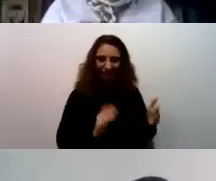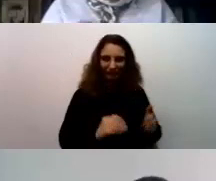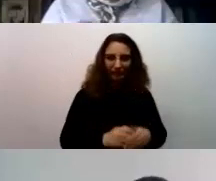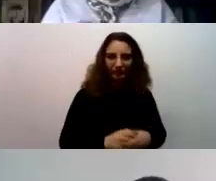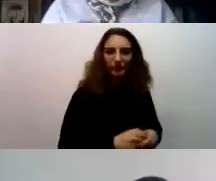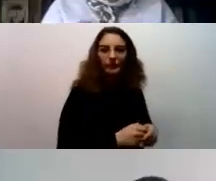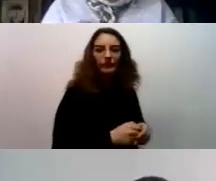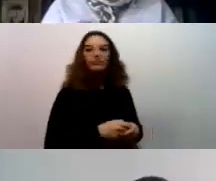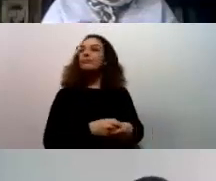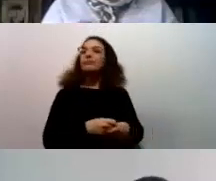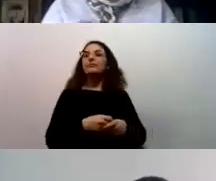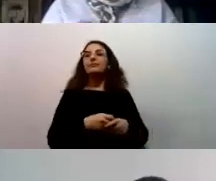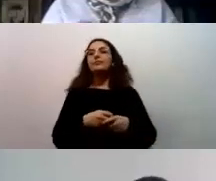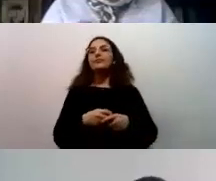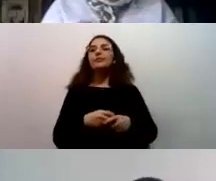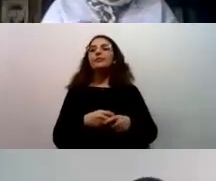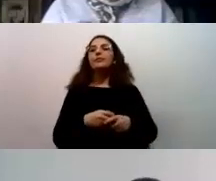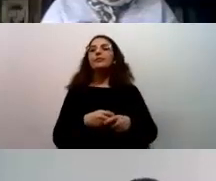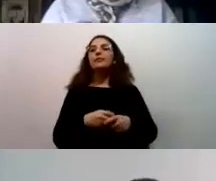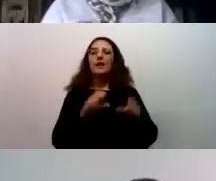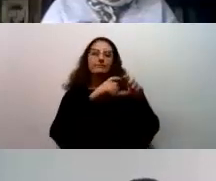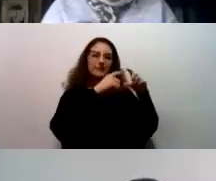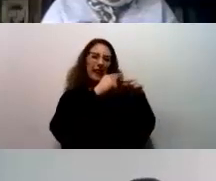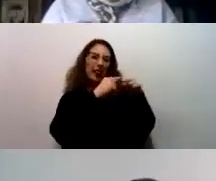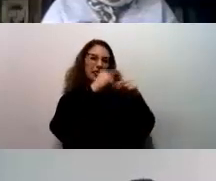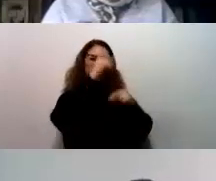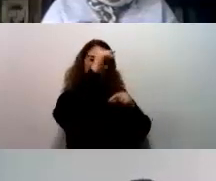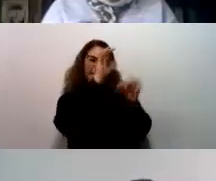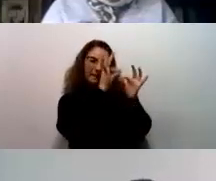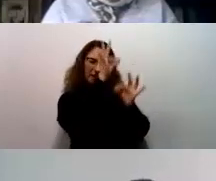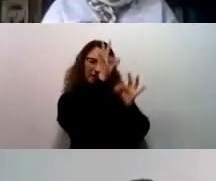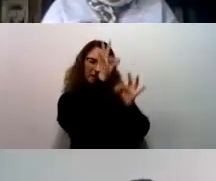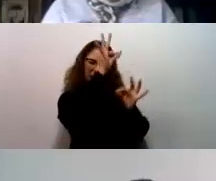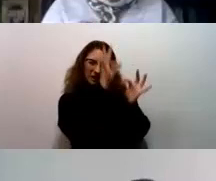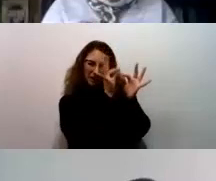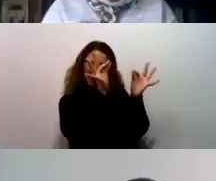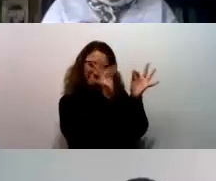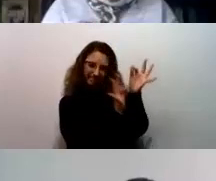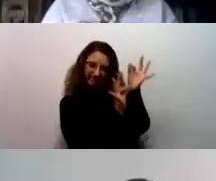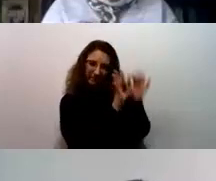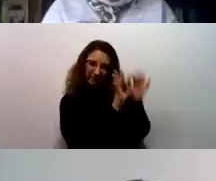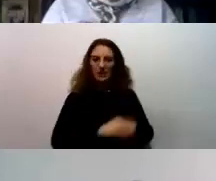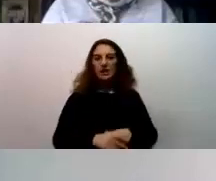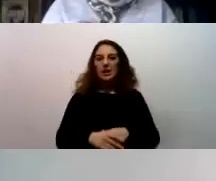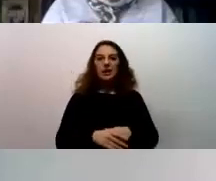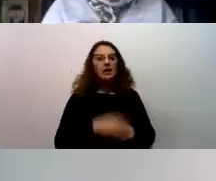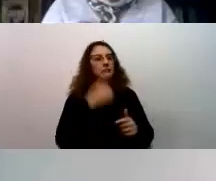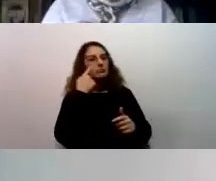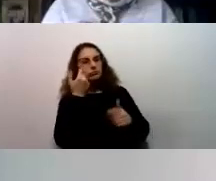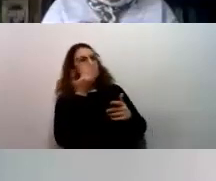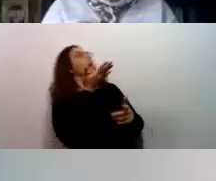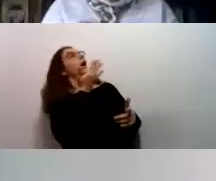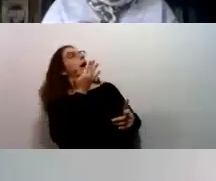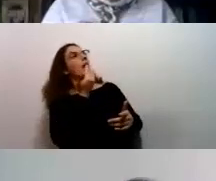laceramente y dimensiones adecuadas para elementos que la deban detectar